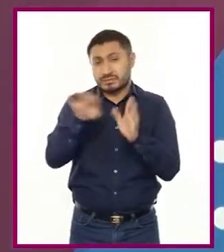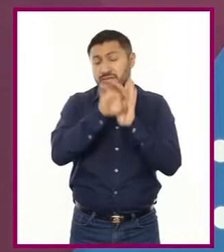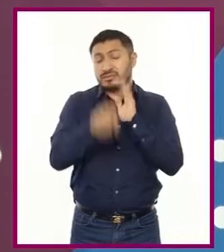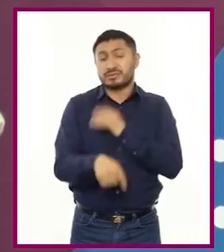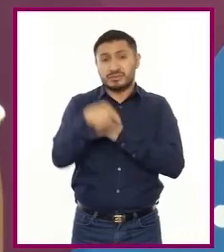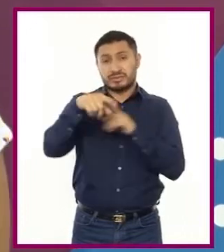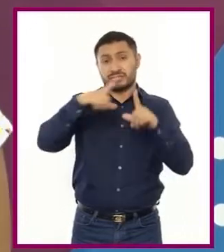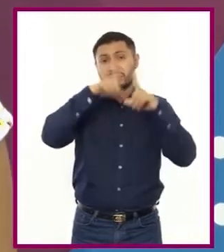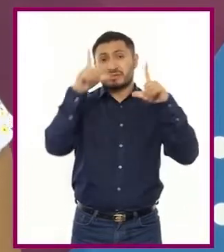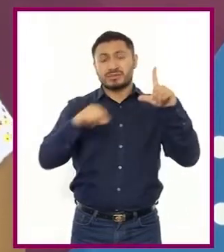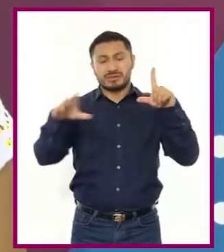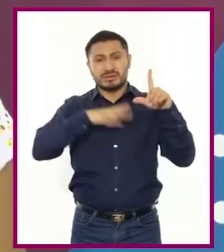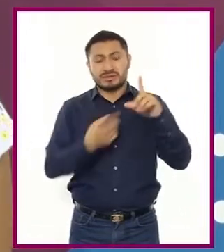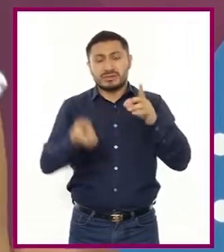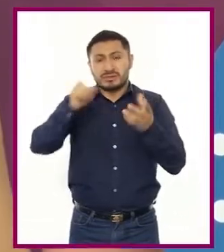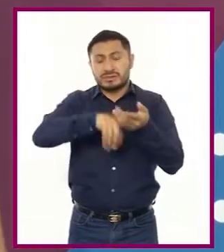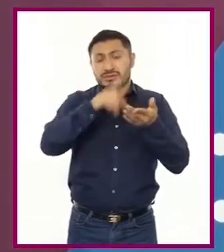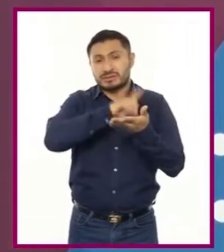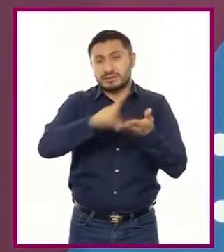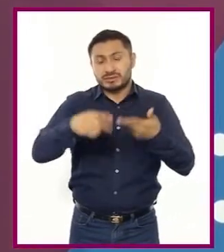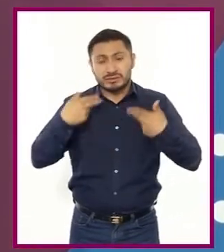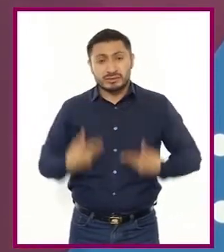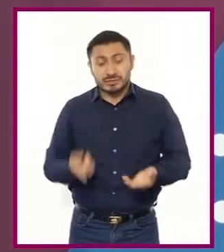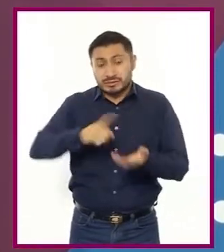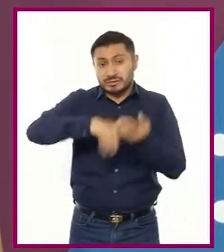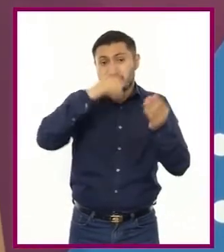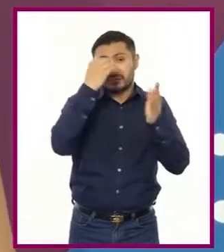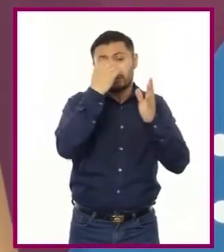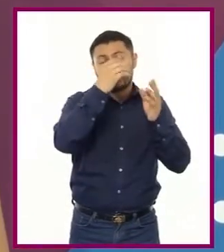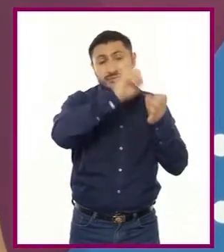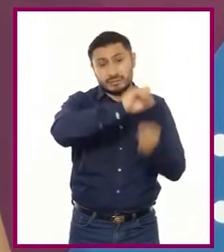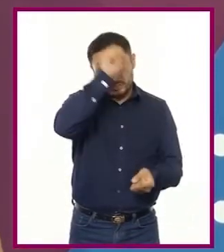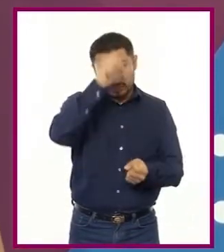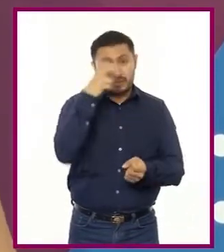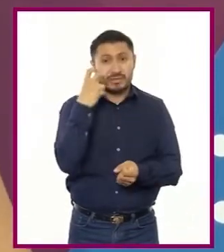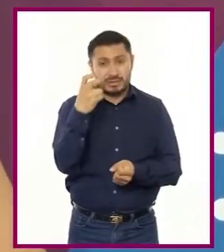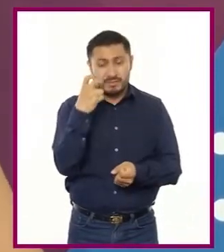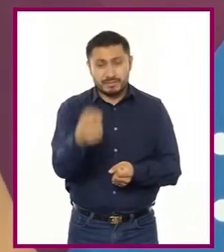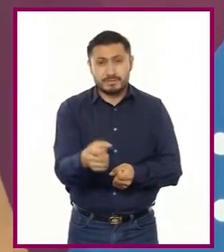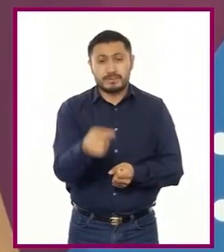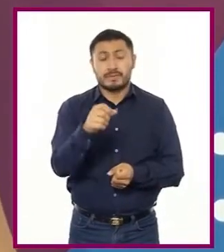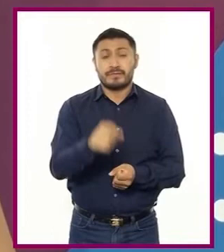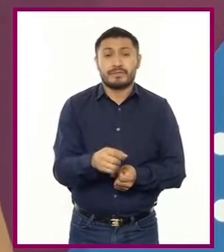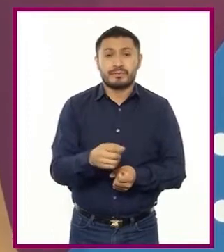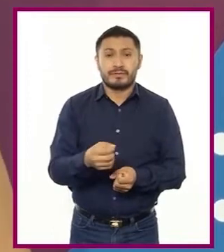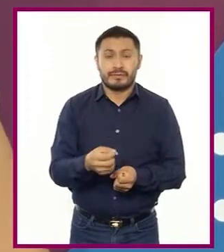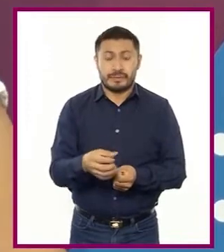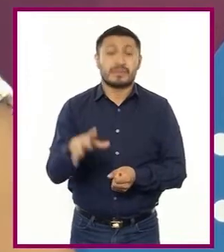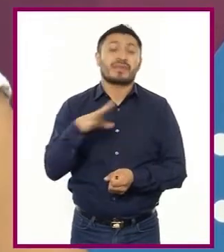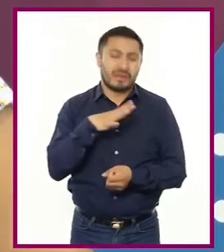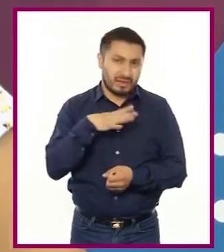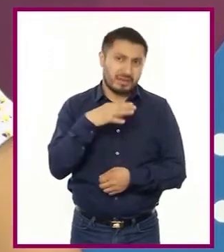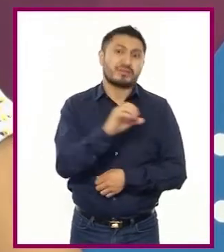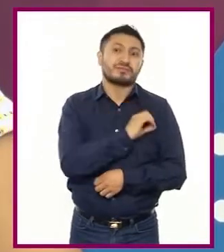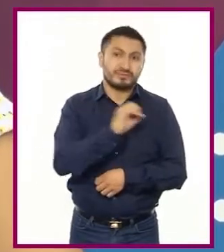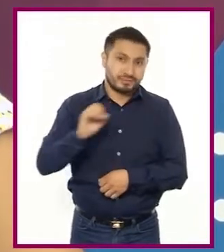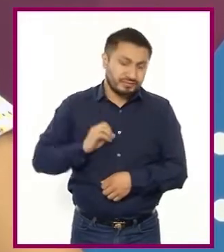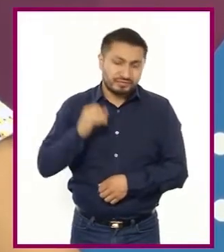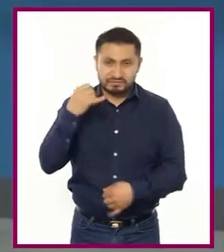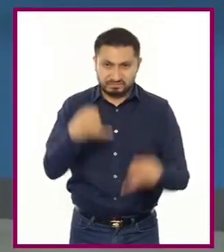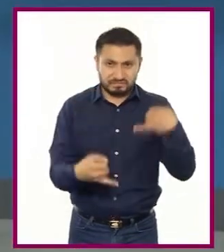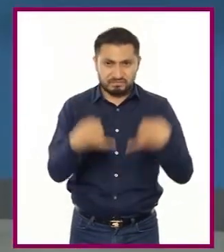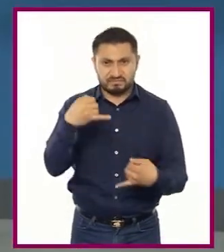México incluyan los derechos humanos en su Constitución, la cual sí impone una obligatoriedad